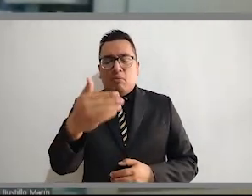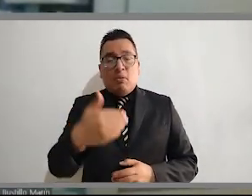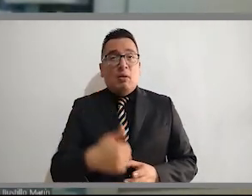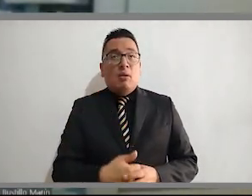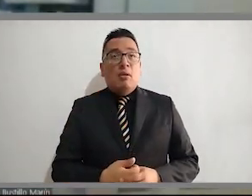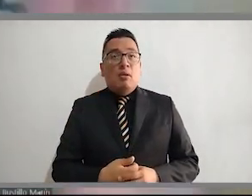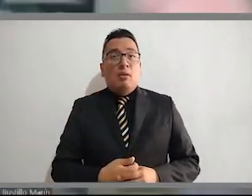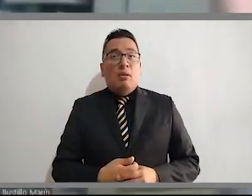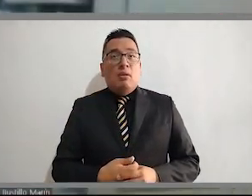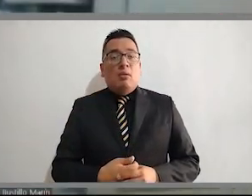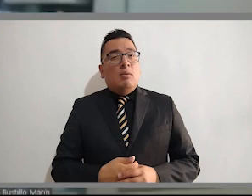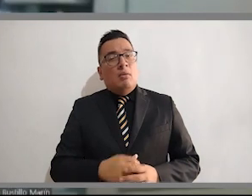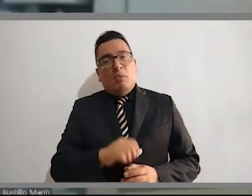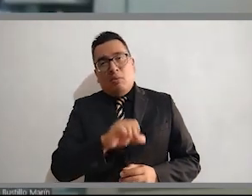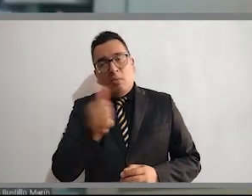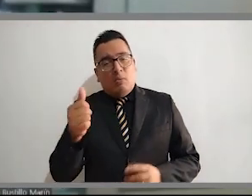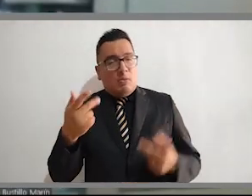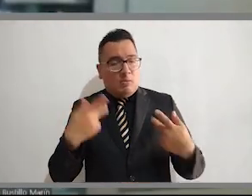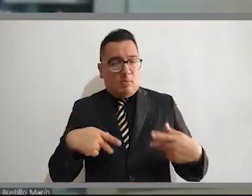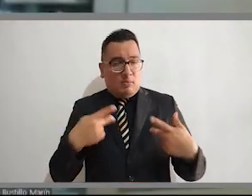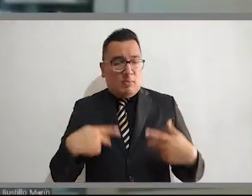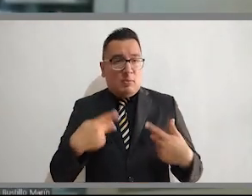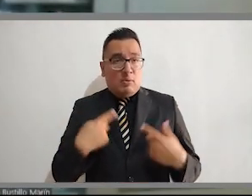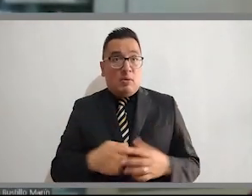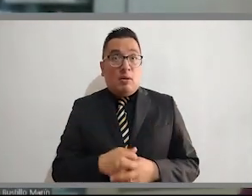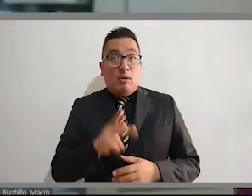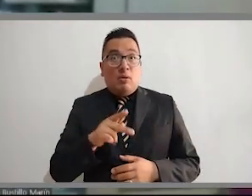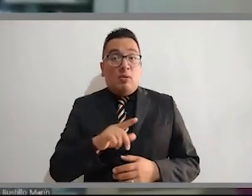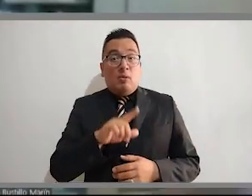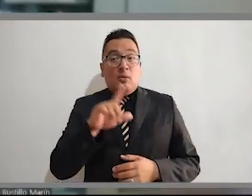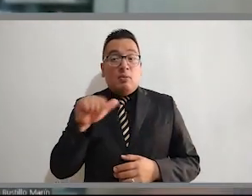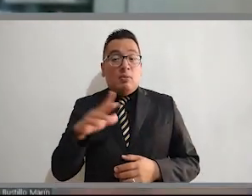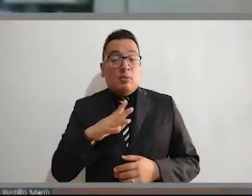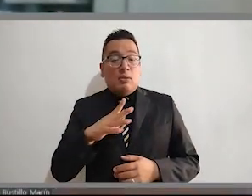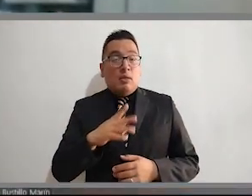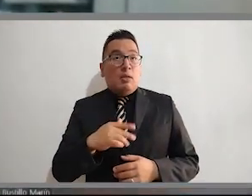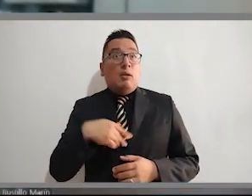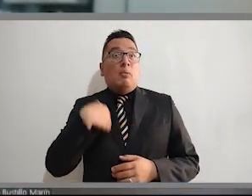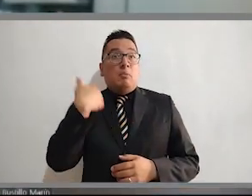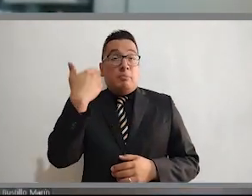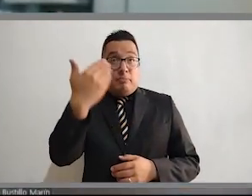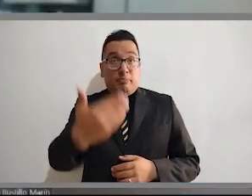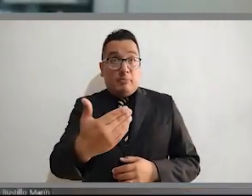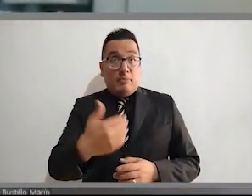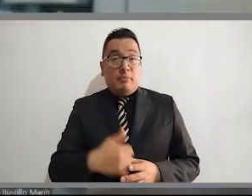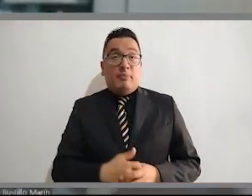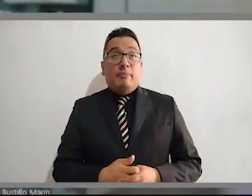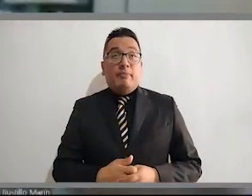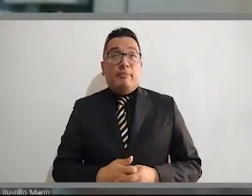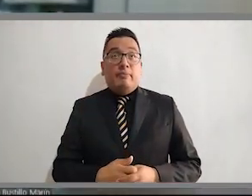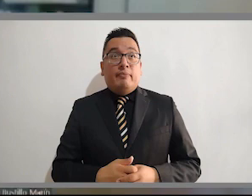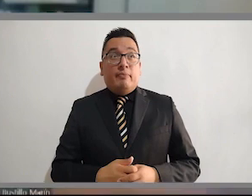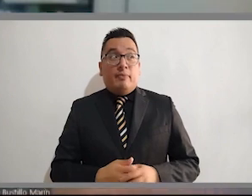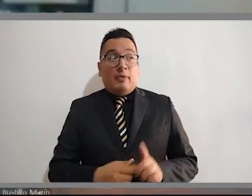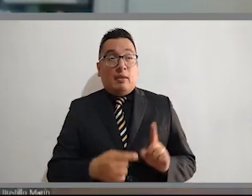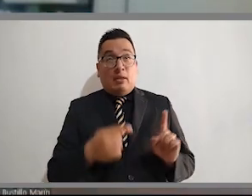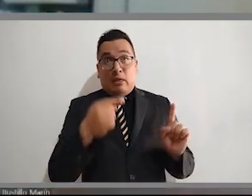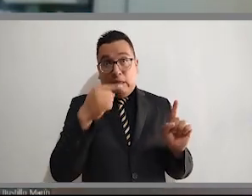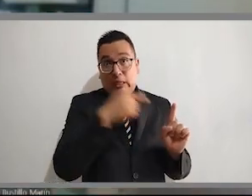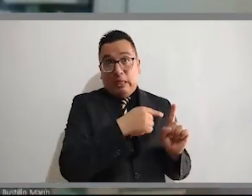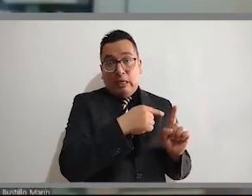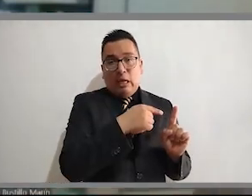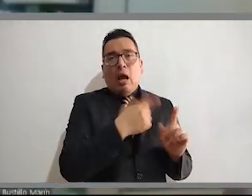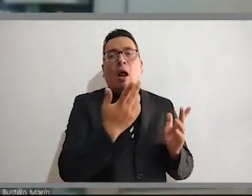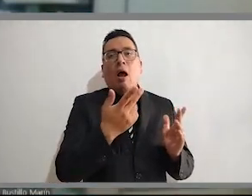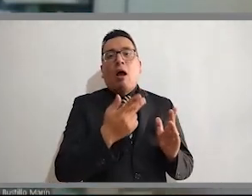pasó el tiempo, se eligió a otra persona, pero ahora en el trienio siguiente, esta persona que